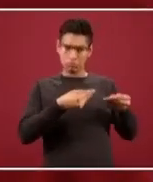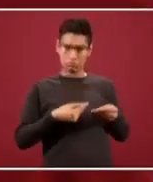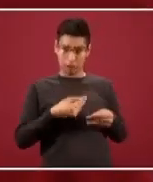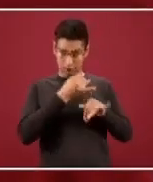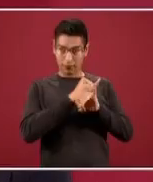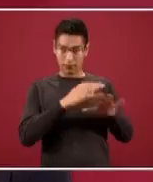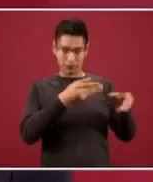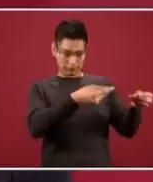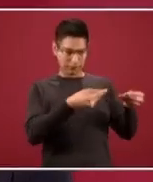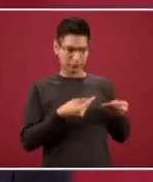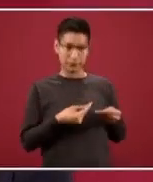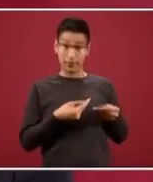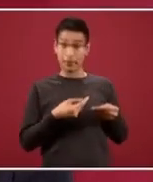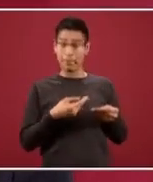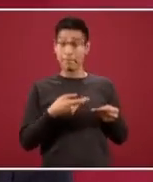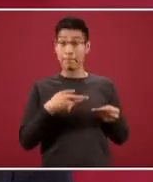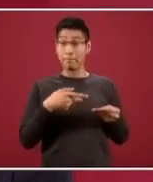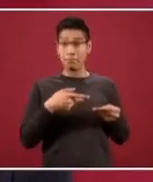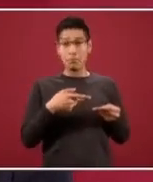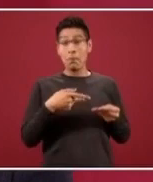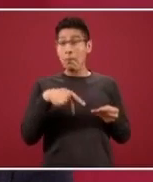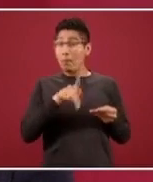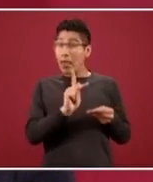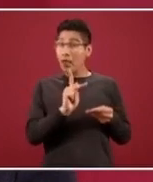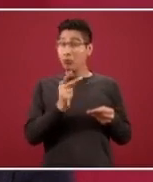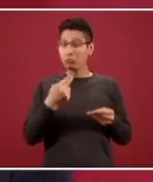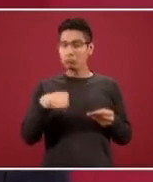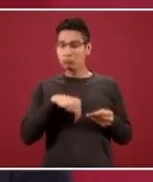exceptuando el concierto de esta